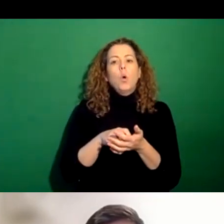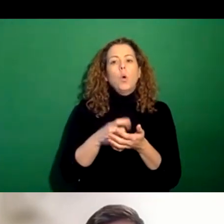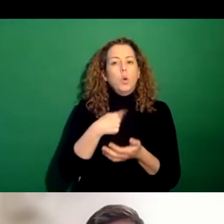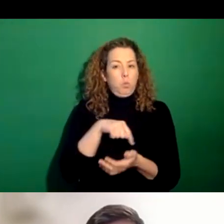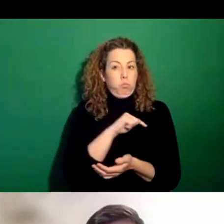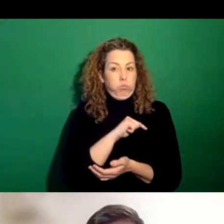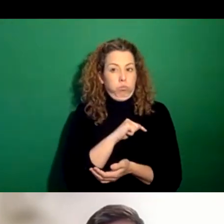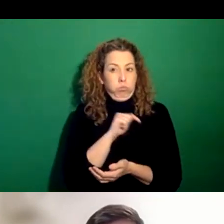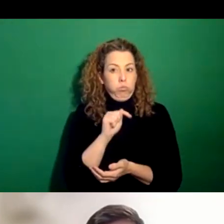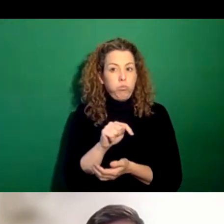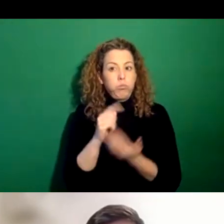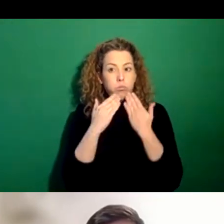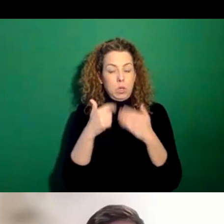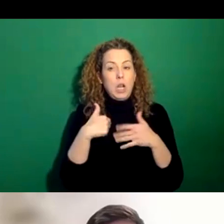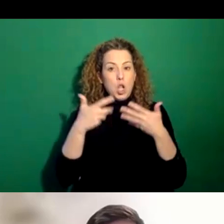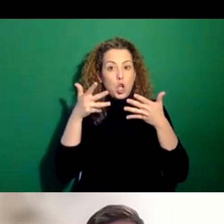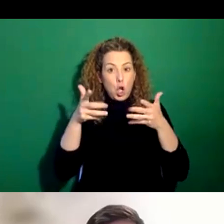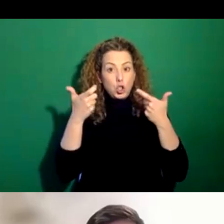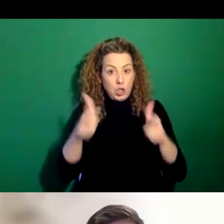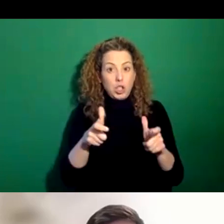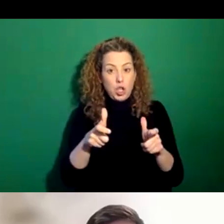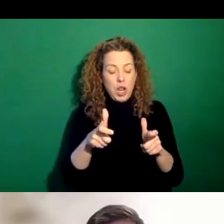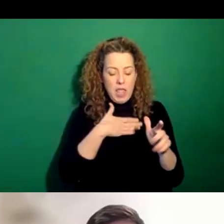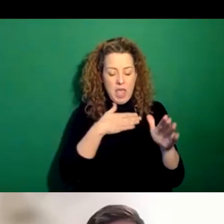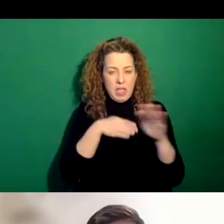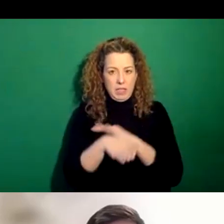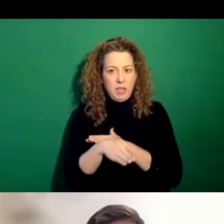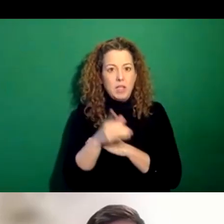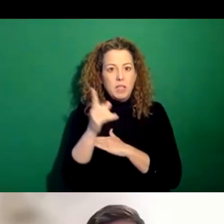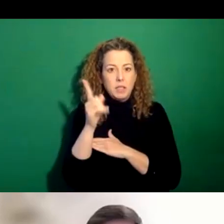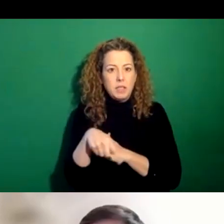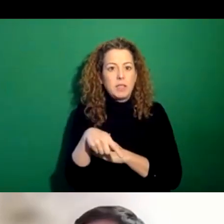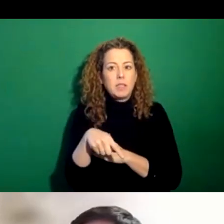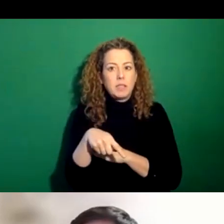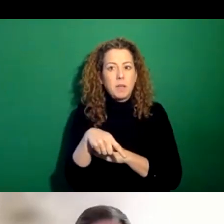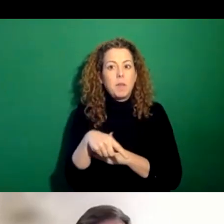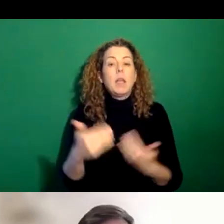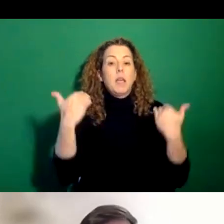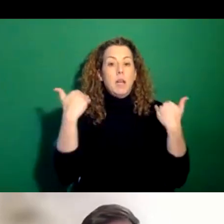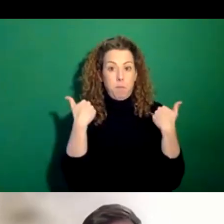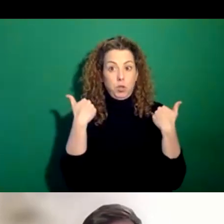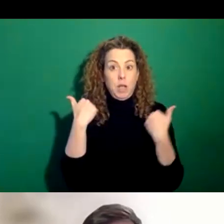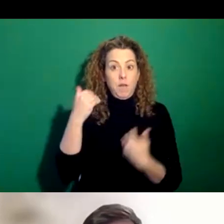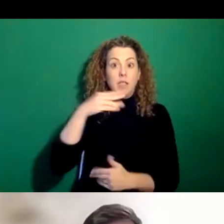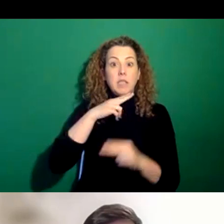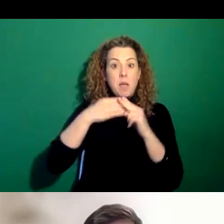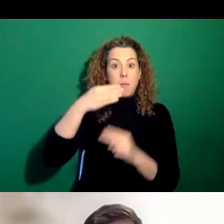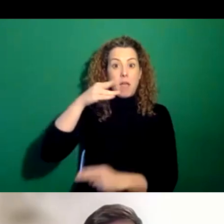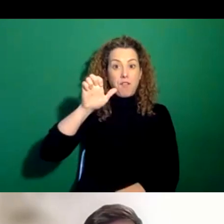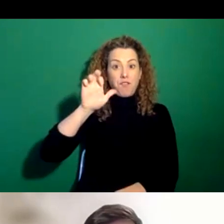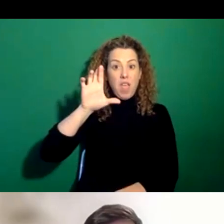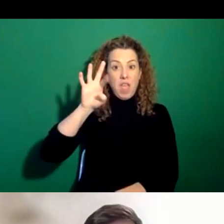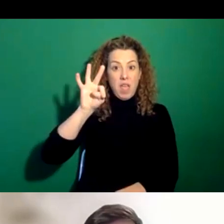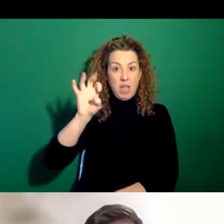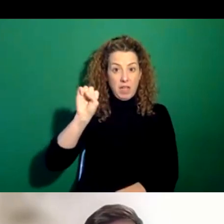través de nuestro Consejo Sectorial de Accesibilidad y de la responsable de él, que es Berta Brusilowski, es una